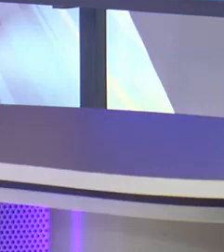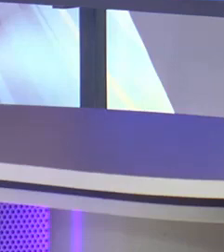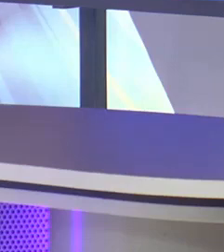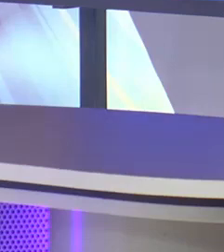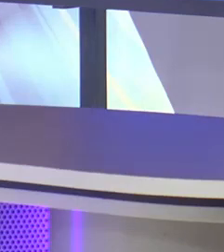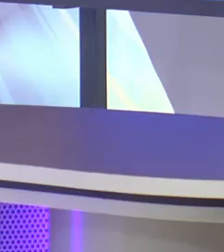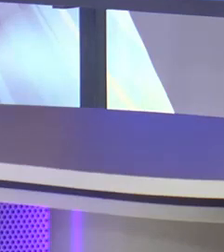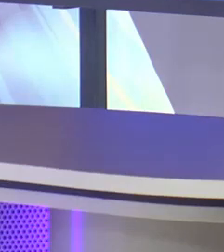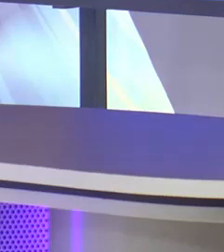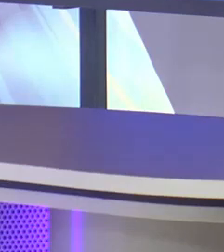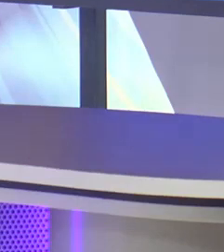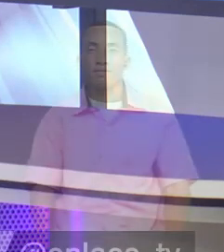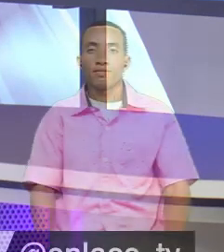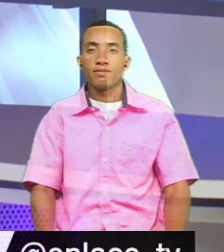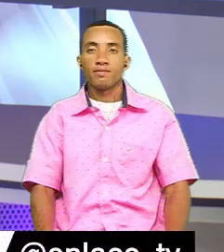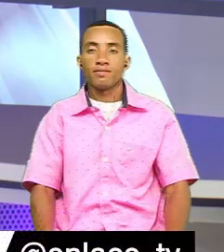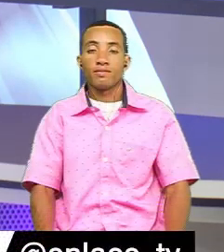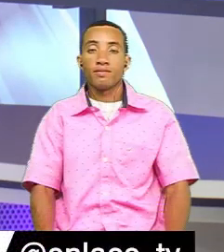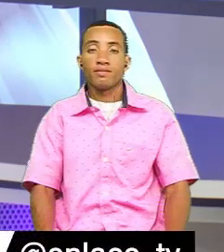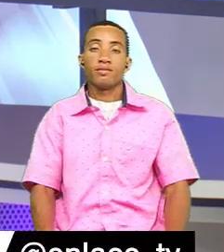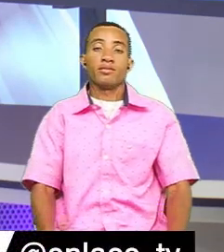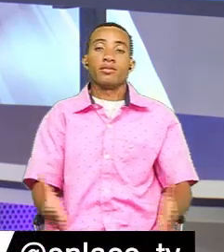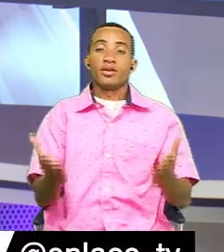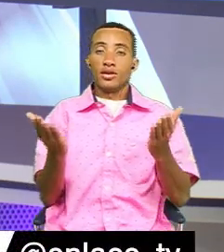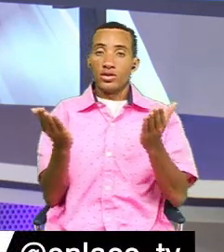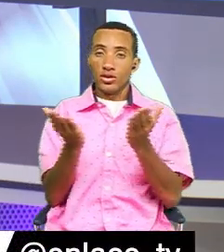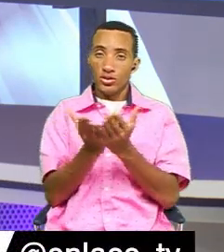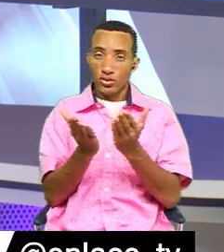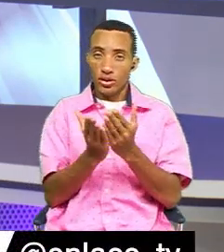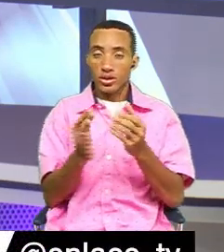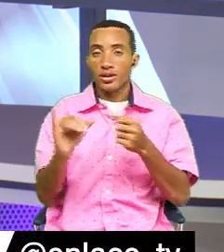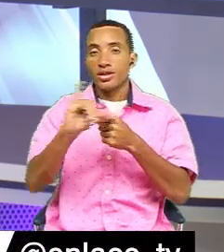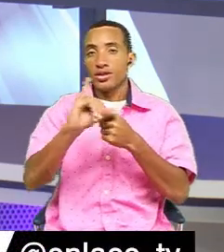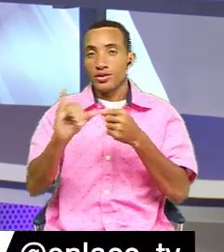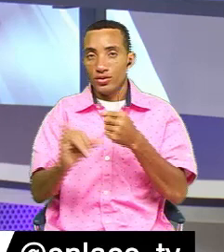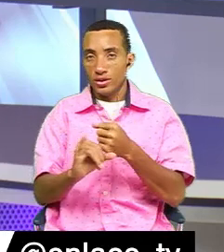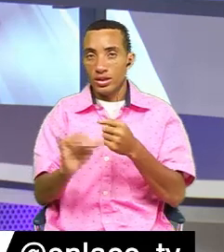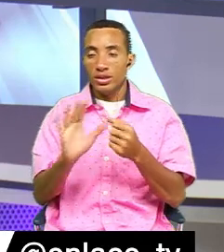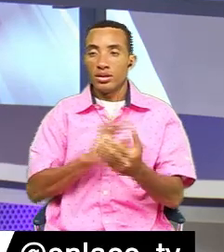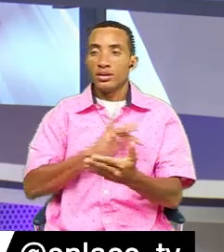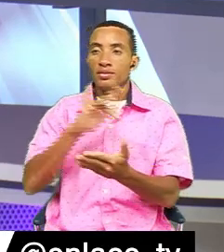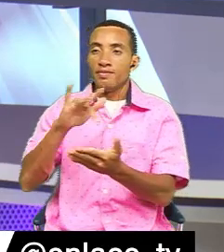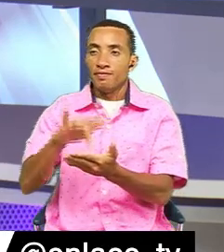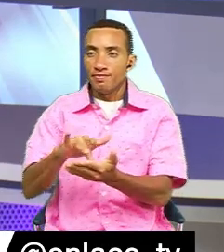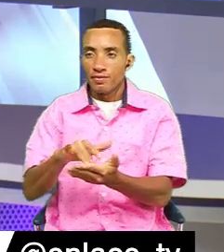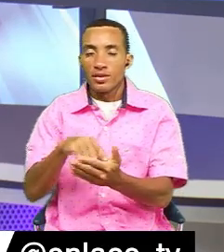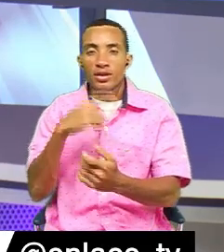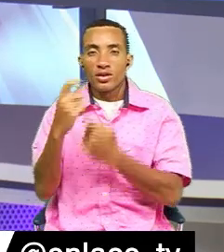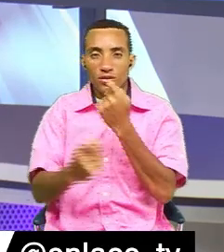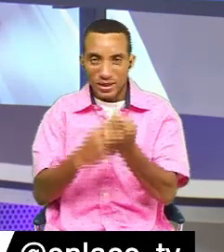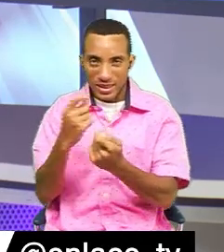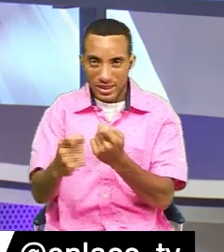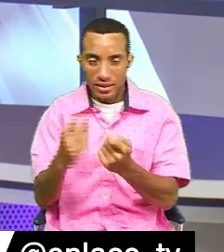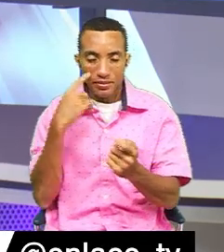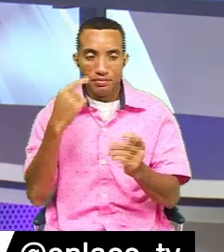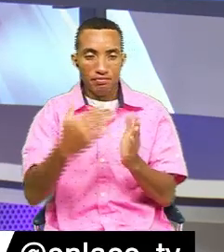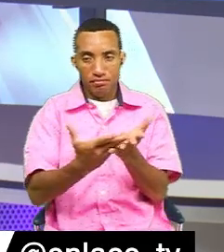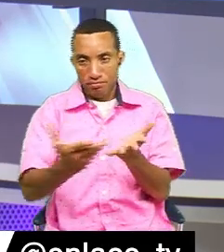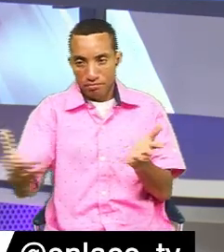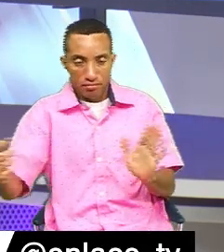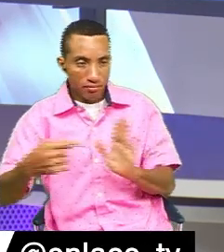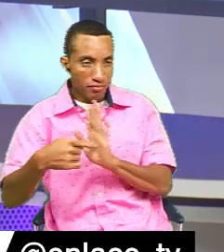Estudiantes del Instituto Técnico Superior Industrial realizarán una exposición en el Centro Comercial San Silvestre. El coordinador académico Ariel González extiende